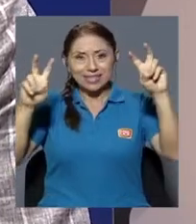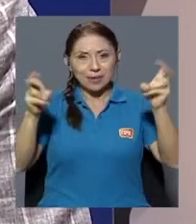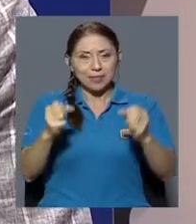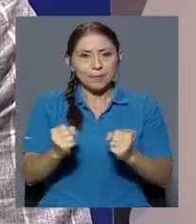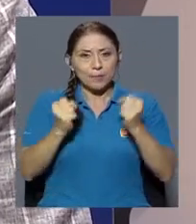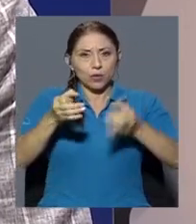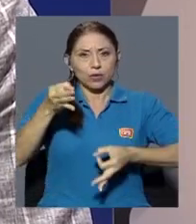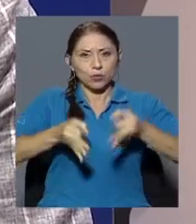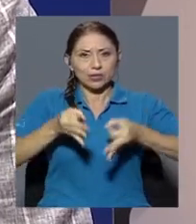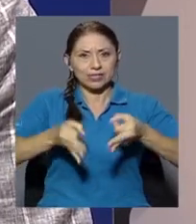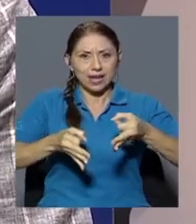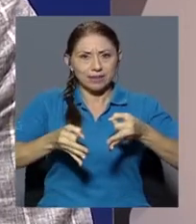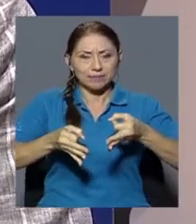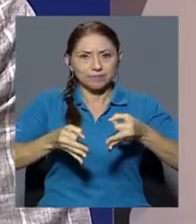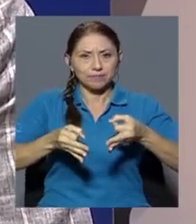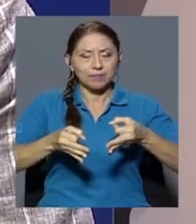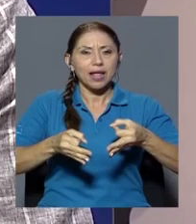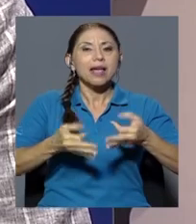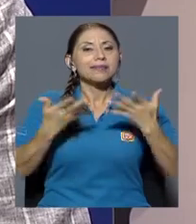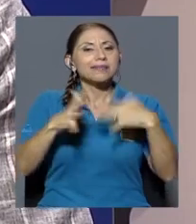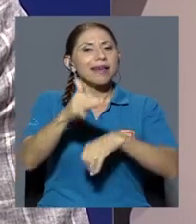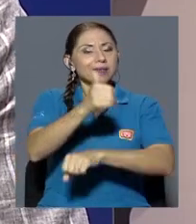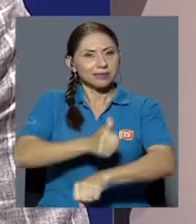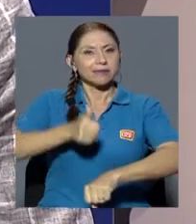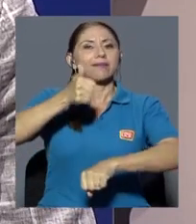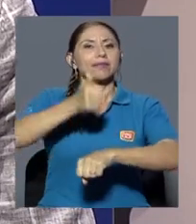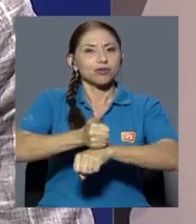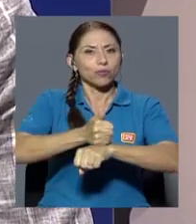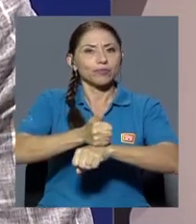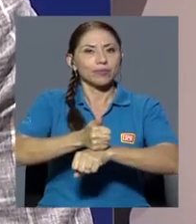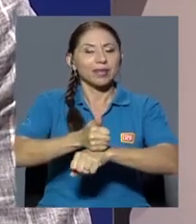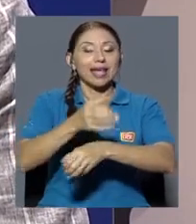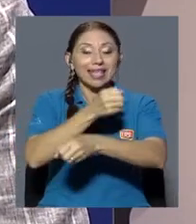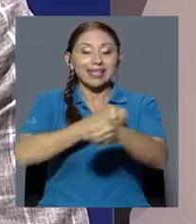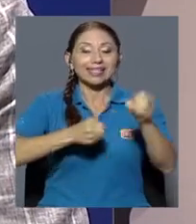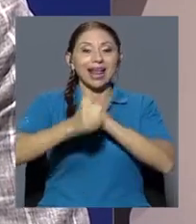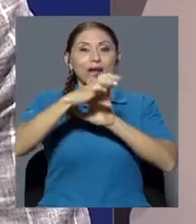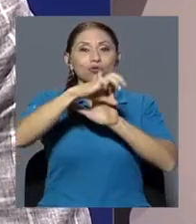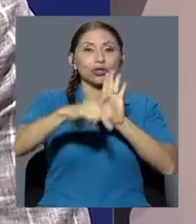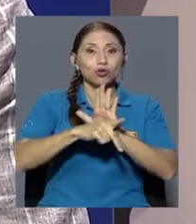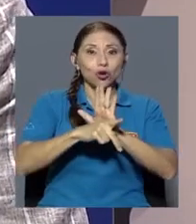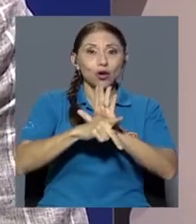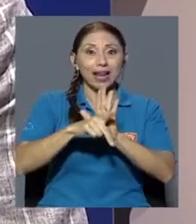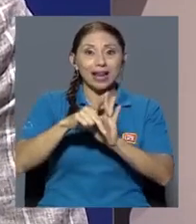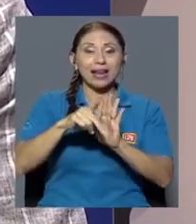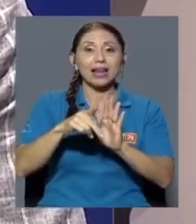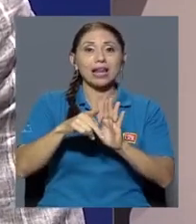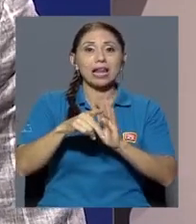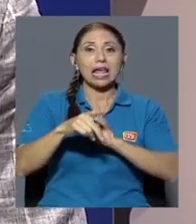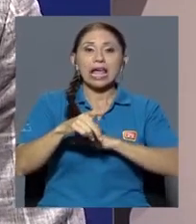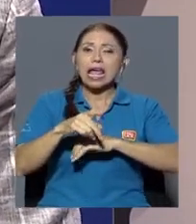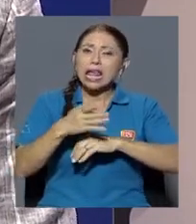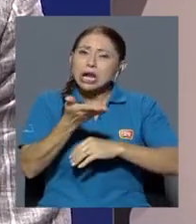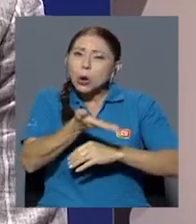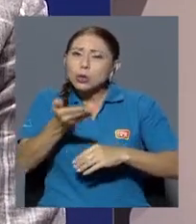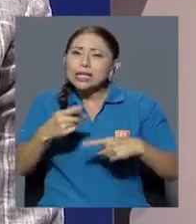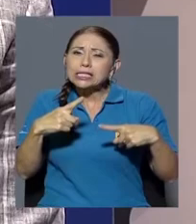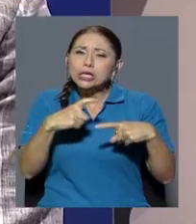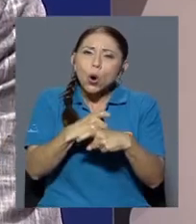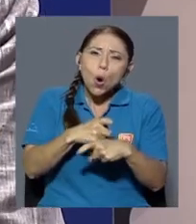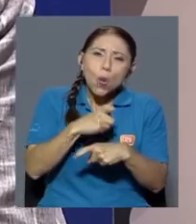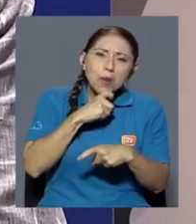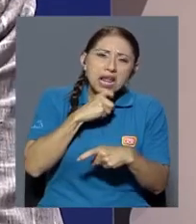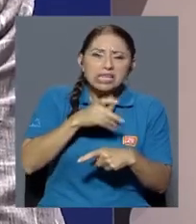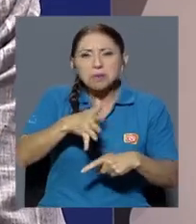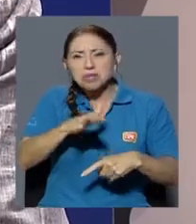todo determinó que la sala constitucional en los casos complejos duraba entre año y